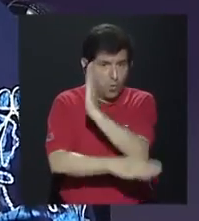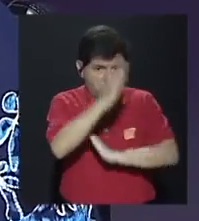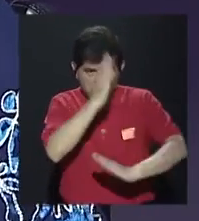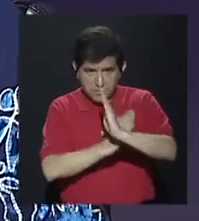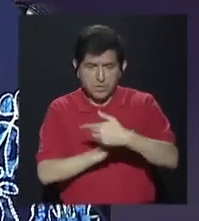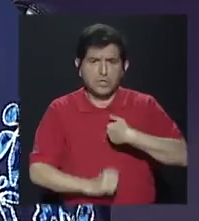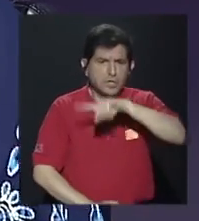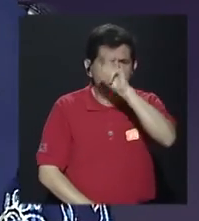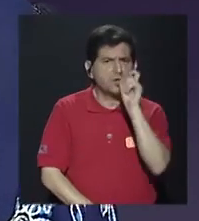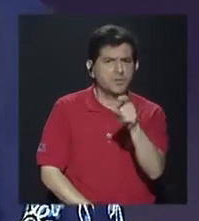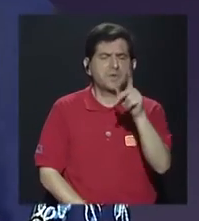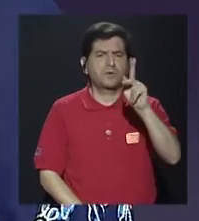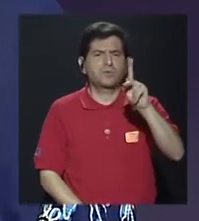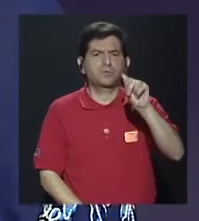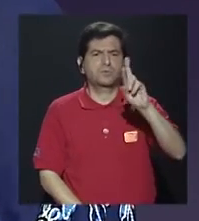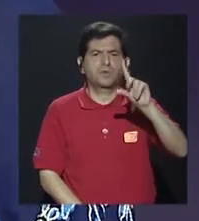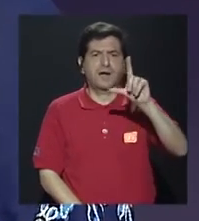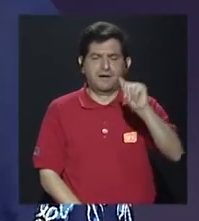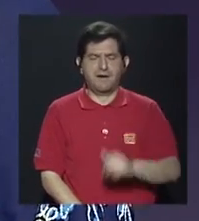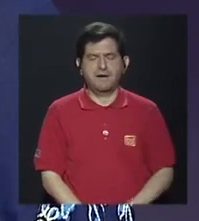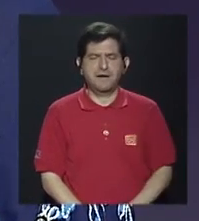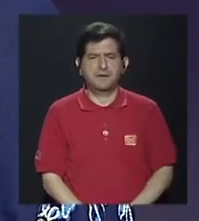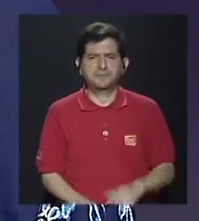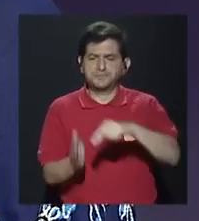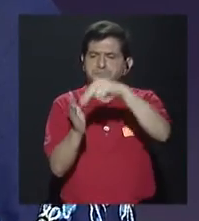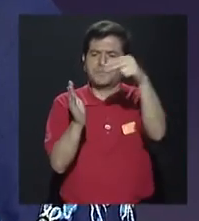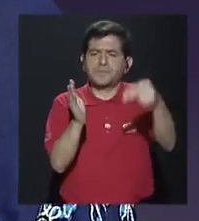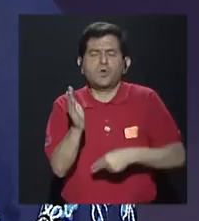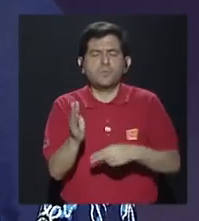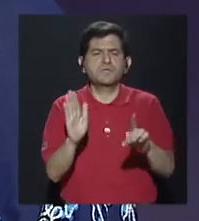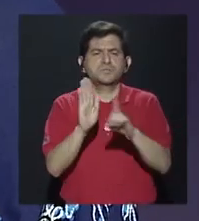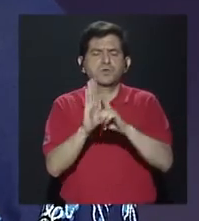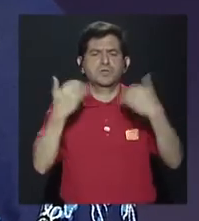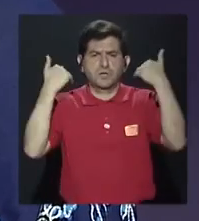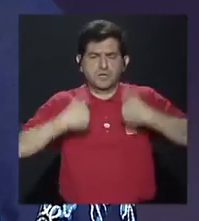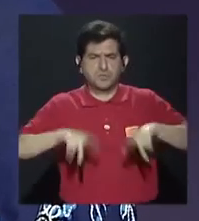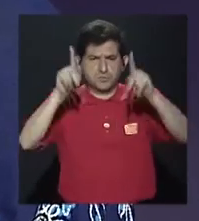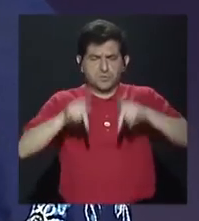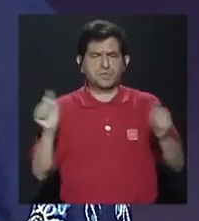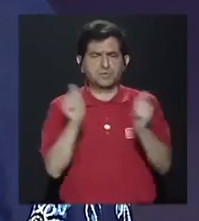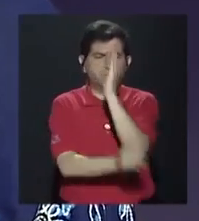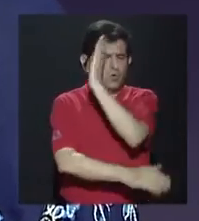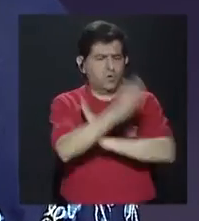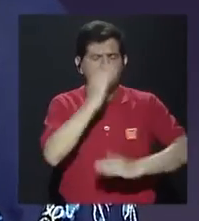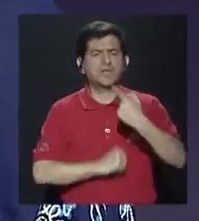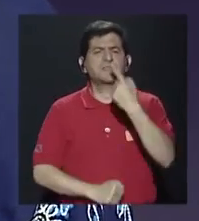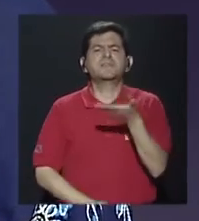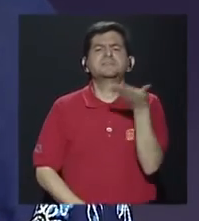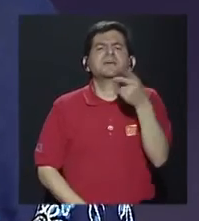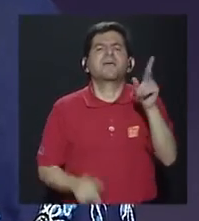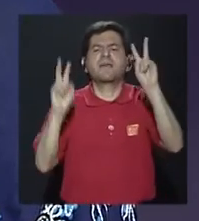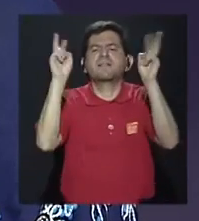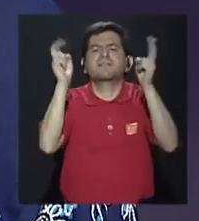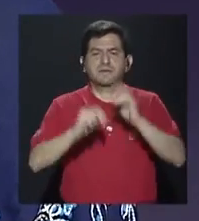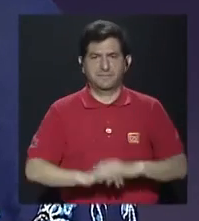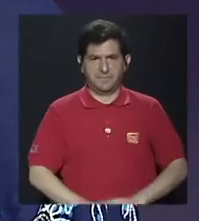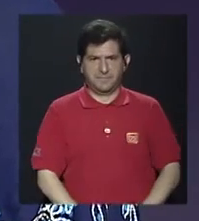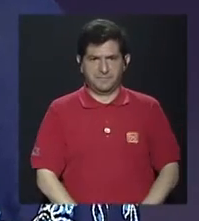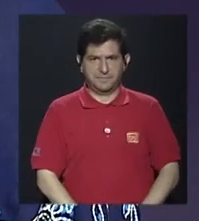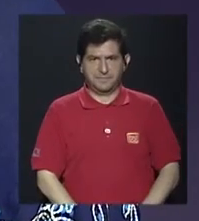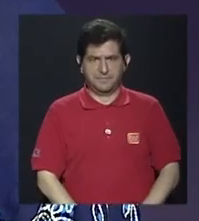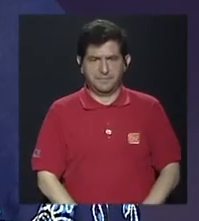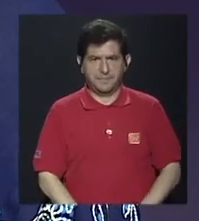precisamente preguntarle a Carla, ¿qué dice la Convención de Derechos Humanos de las Personas con Discapacidad en relación a este tema? Bueno,